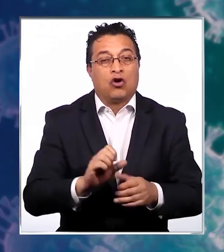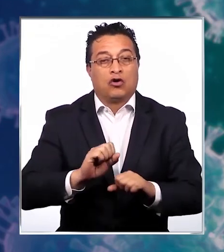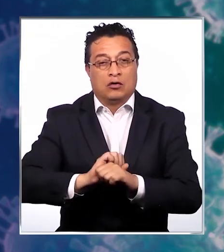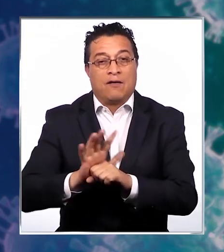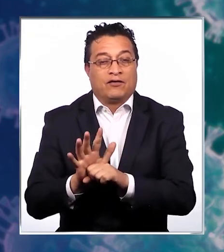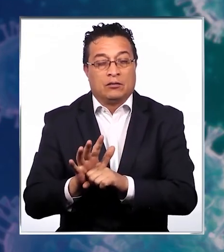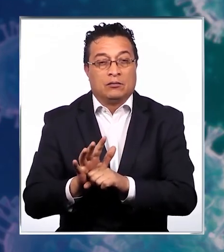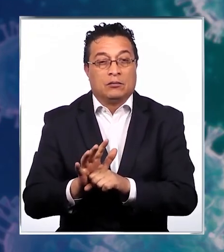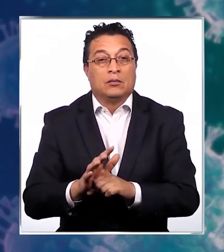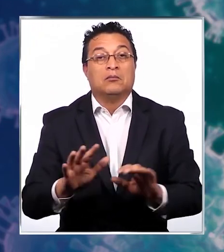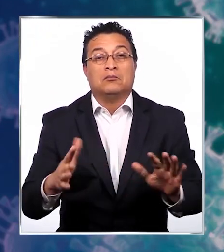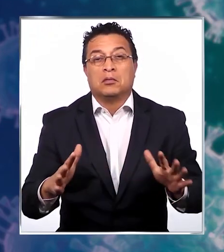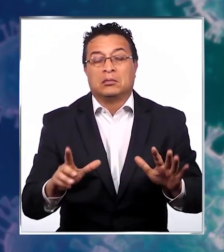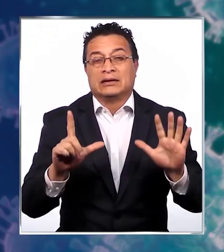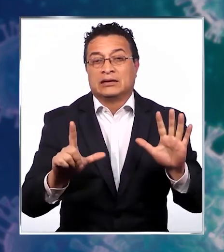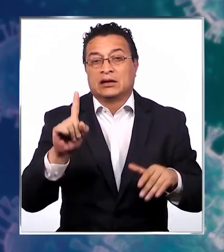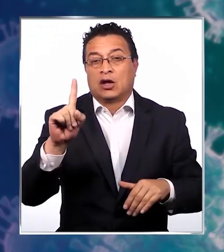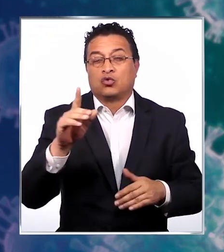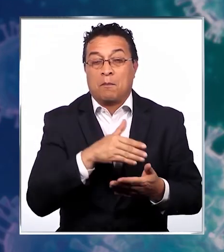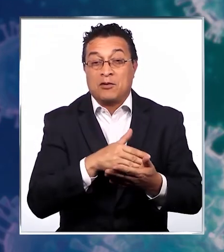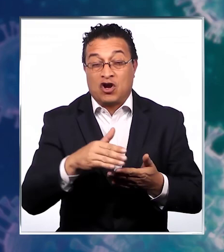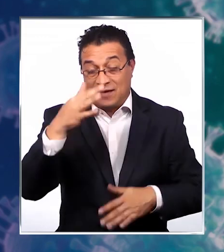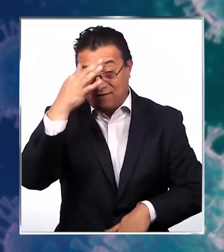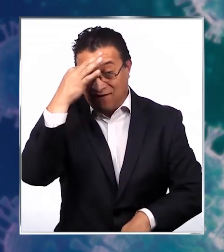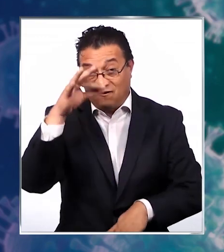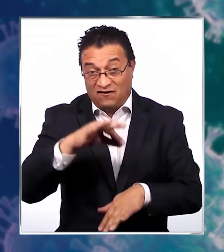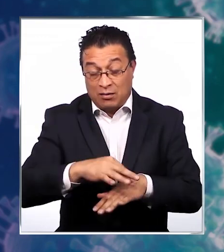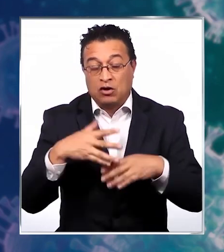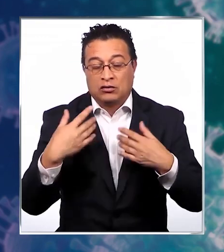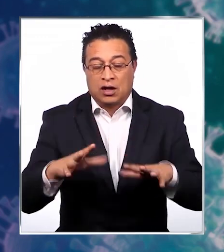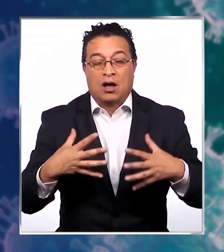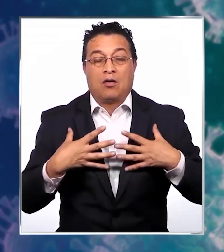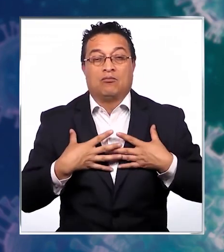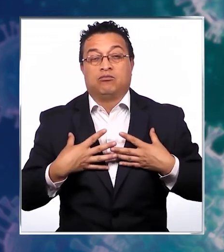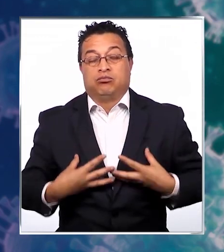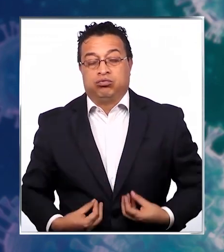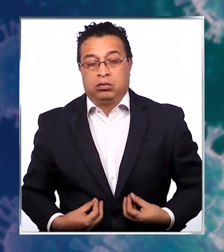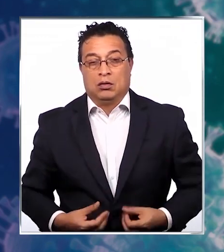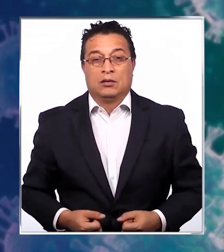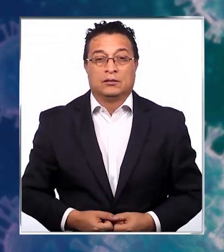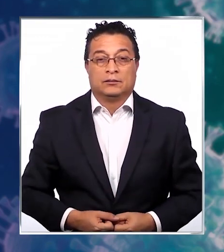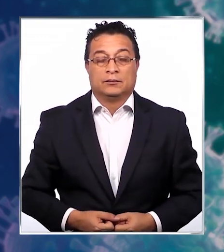pandemia y prácticamente 71 millones de enfermos han logrado recuperar su salud.